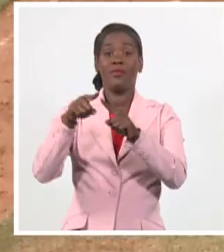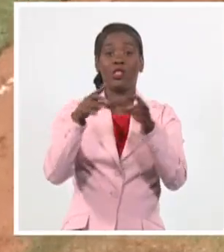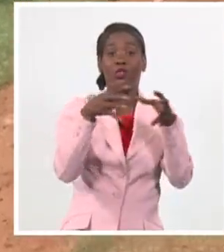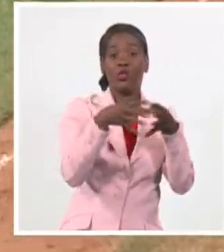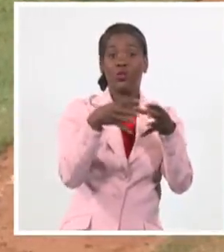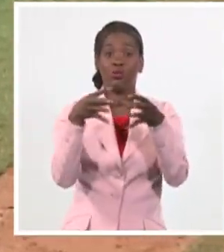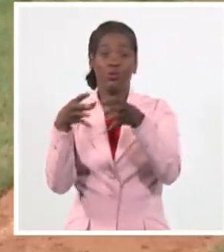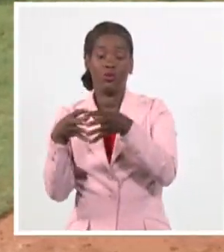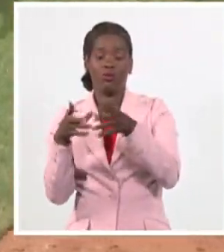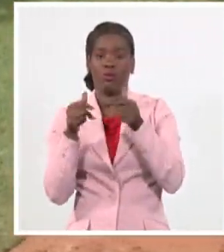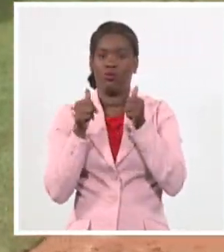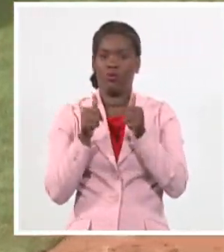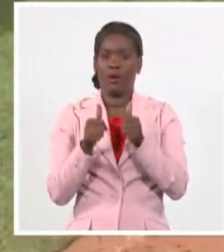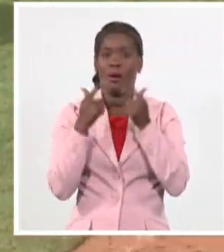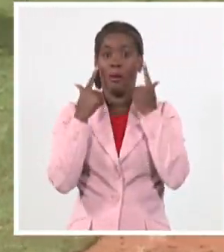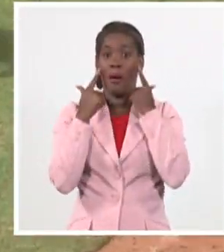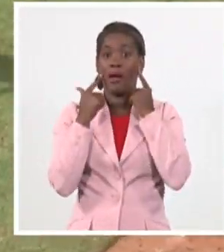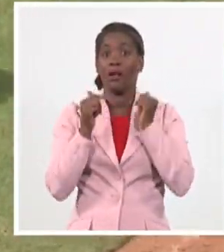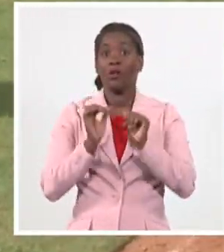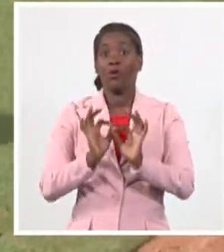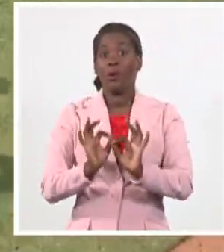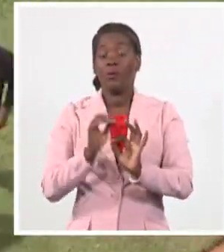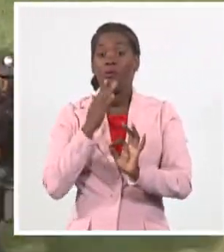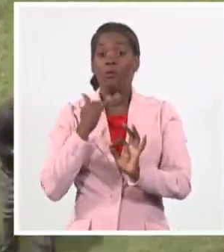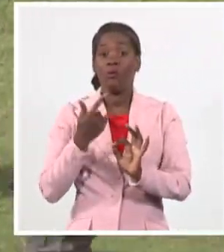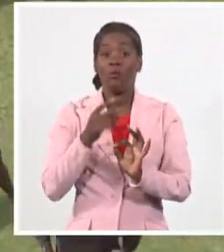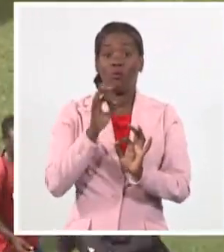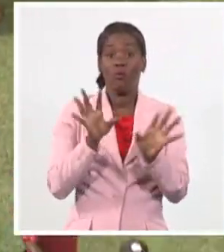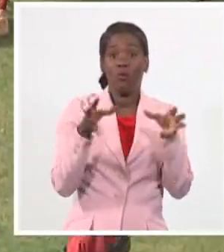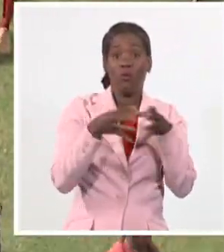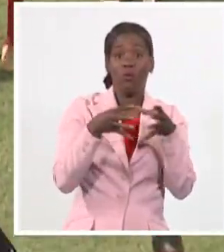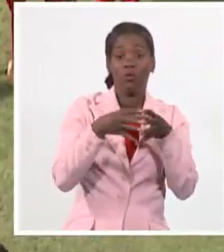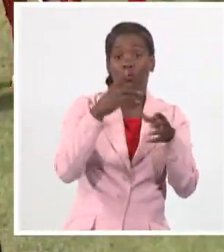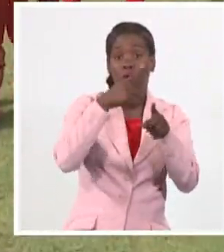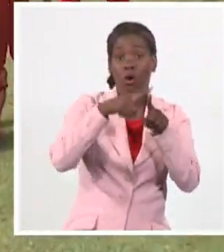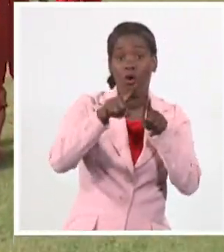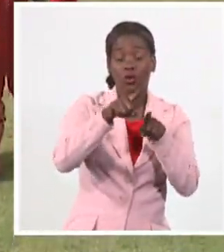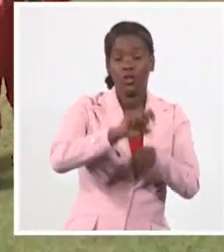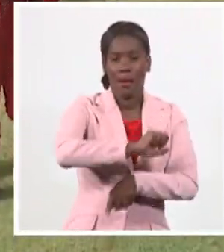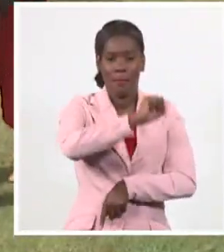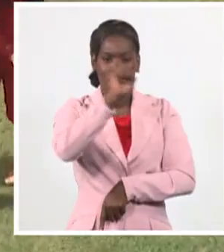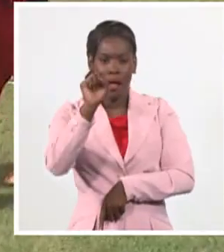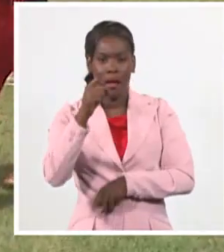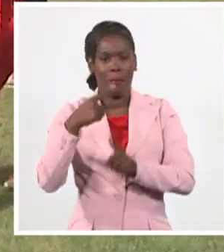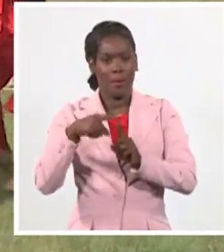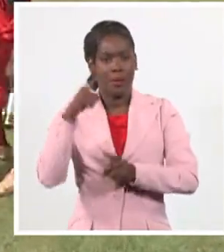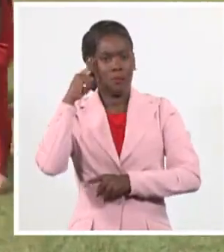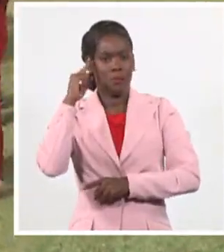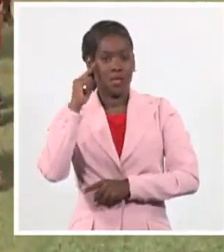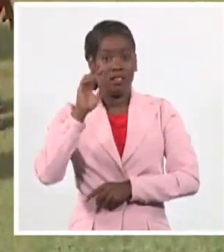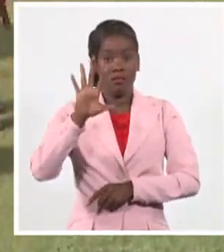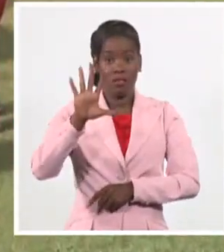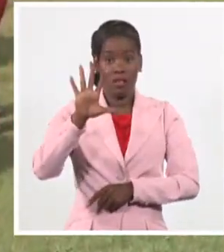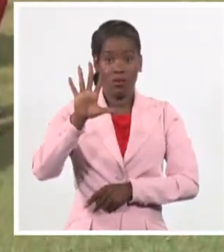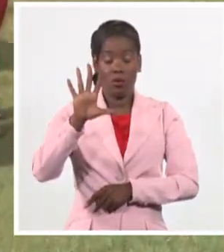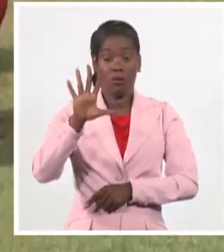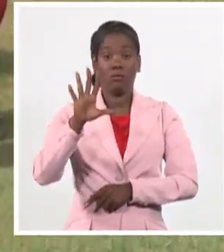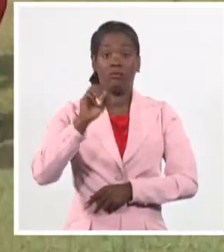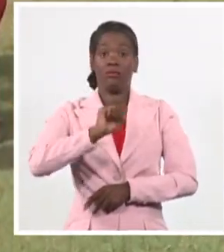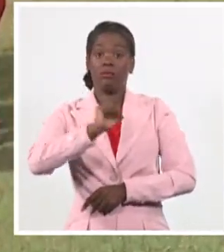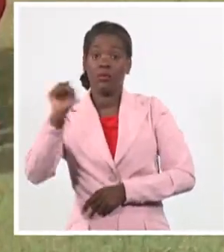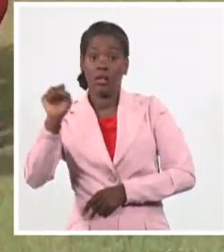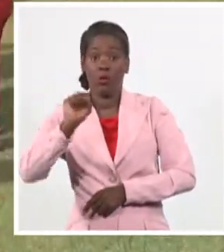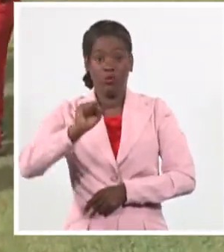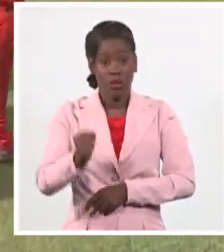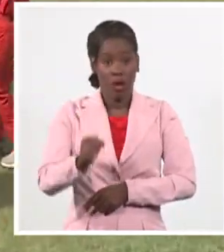de 2017 cuando las Avispas se llevaron la corona. La final será igualmente de 5 juegos a ganar 3 e inicia con 2 duelos en el